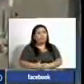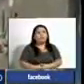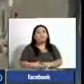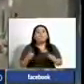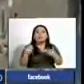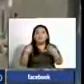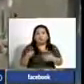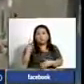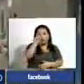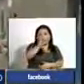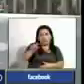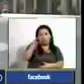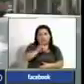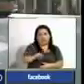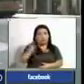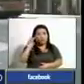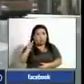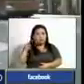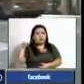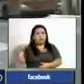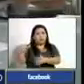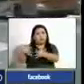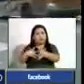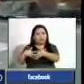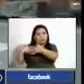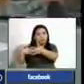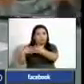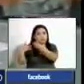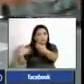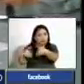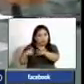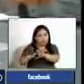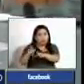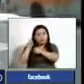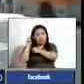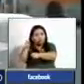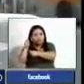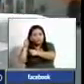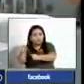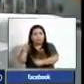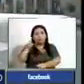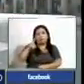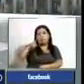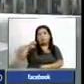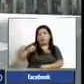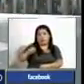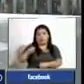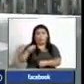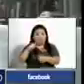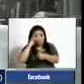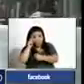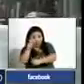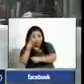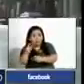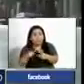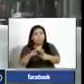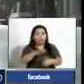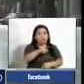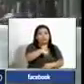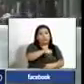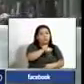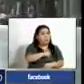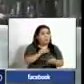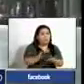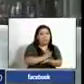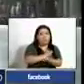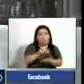solo 2 semanas, Estados Unidos recibió cerca de 10 millones de demandas de subsidio de desempleo, mientras que en España la